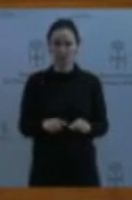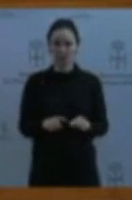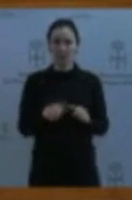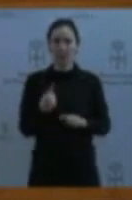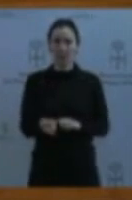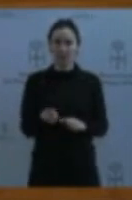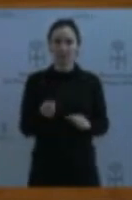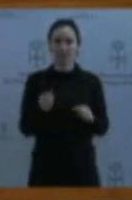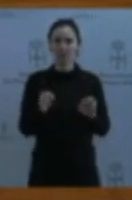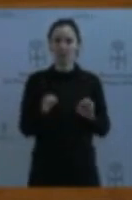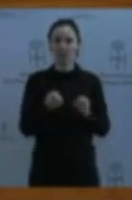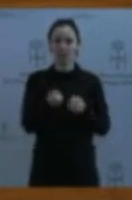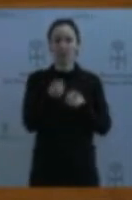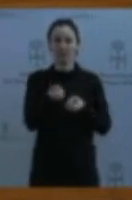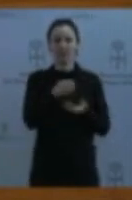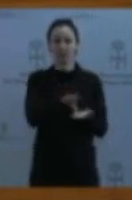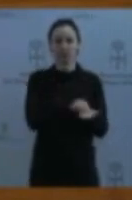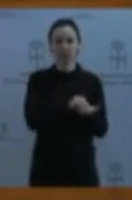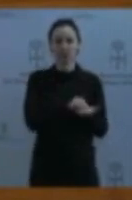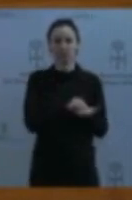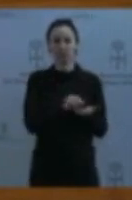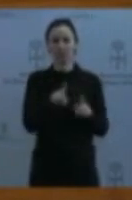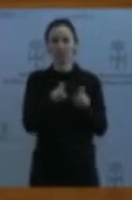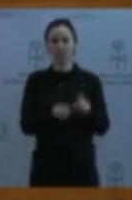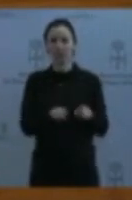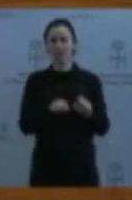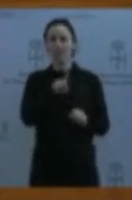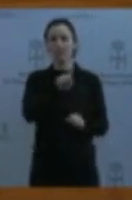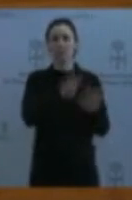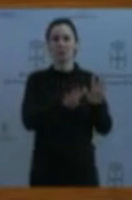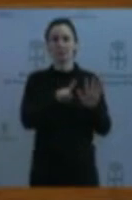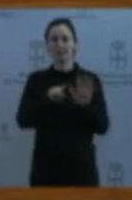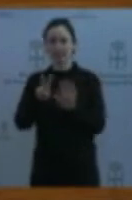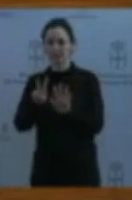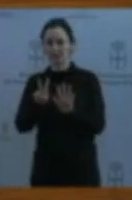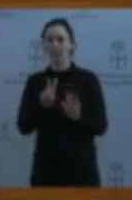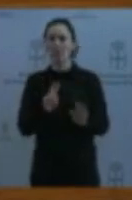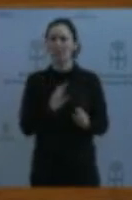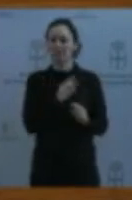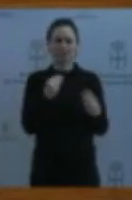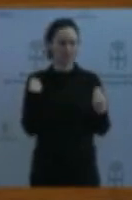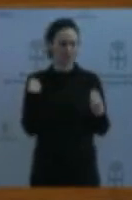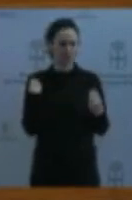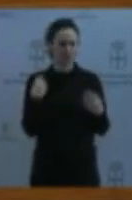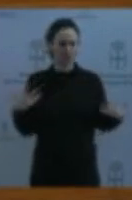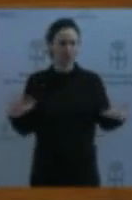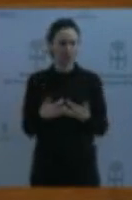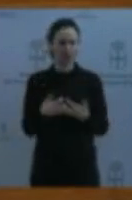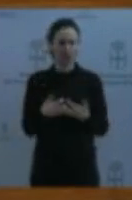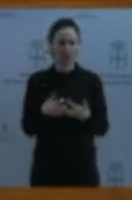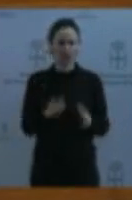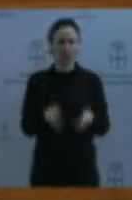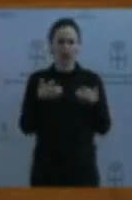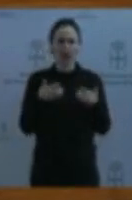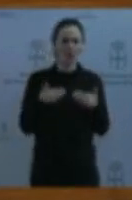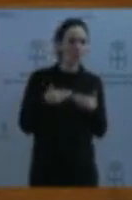siguiente pregunta. En 1967 se preguntan ¿cuándo van a ganar la guerra? De alguna manera introducen los datos en